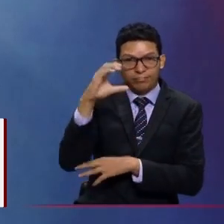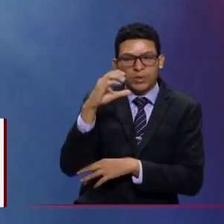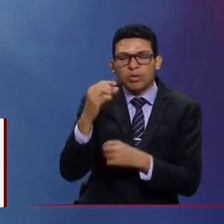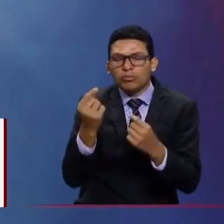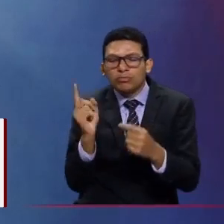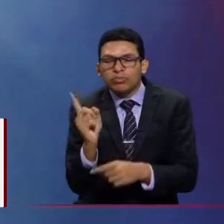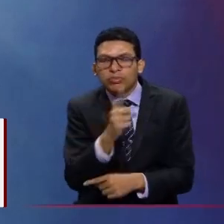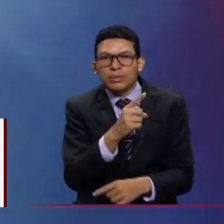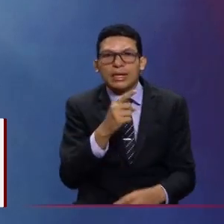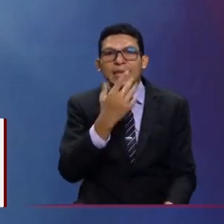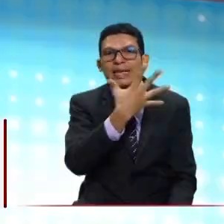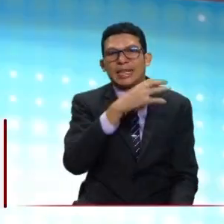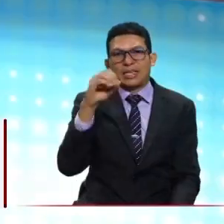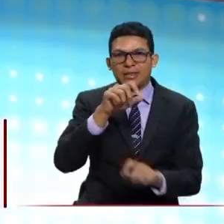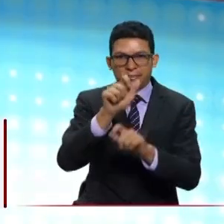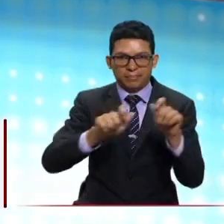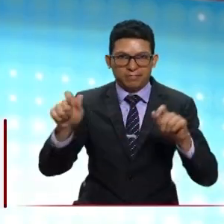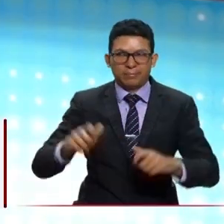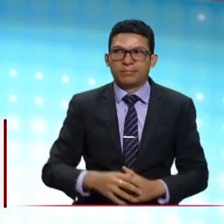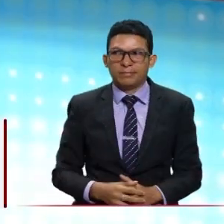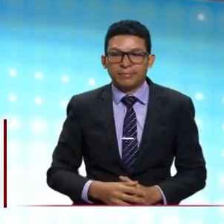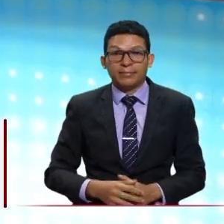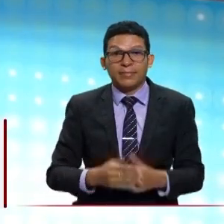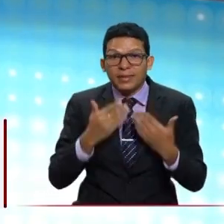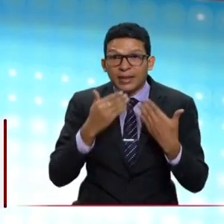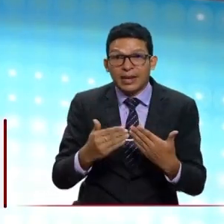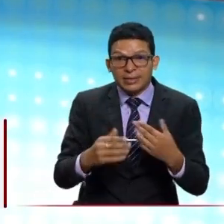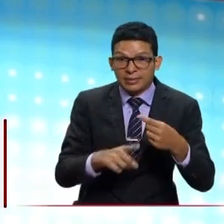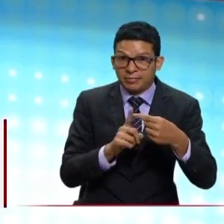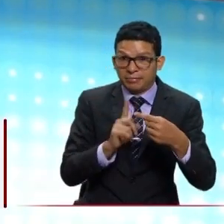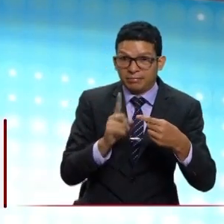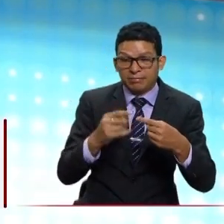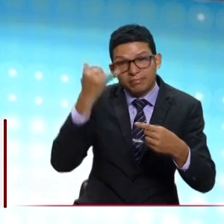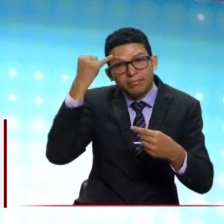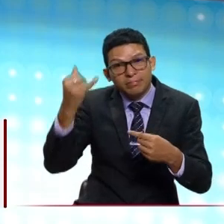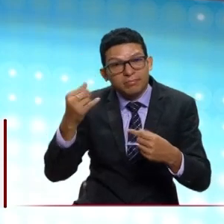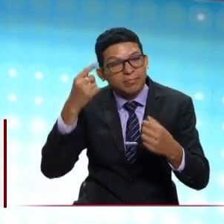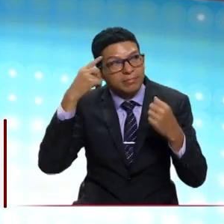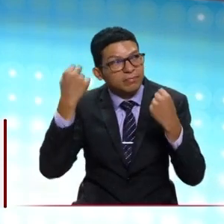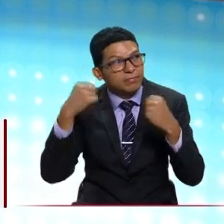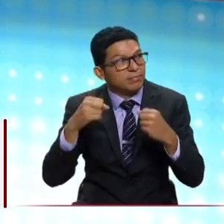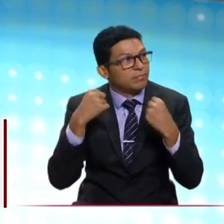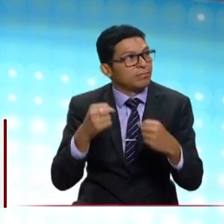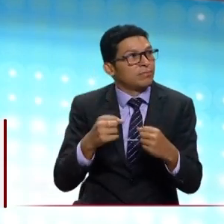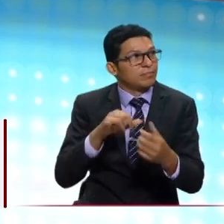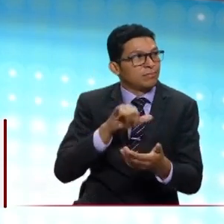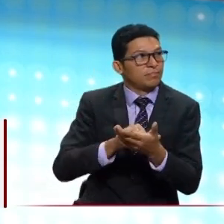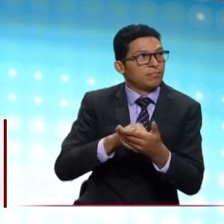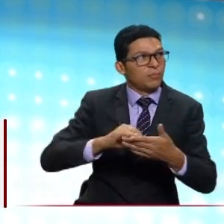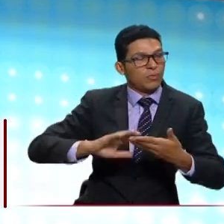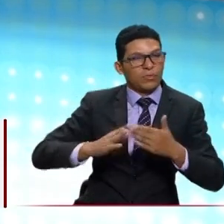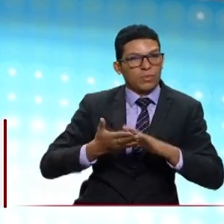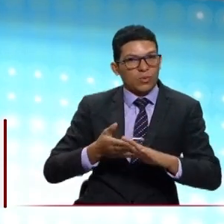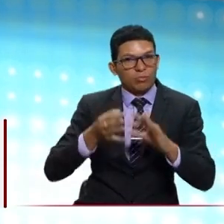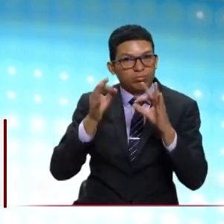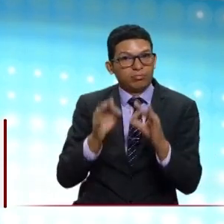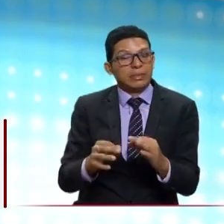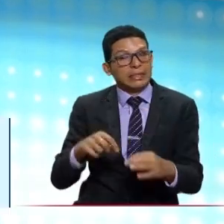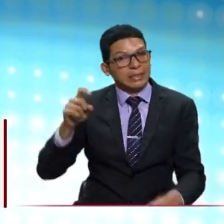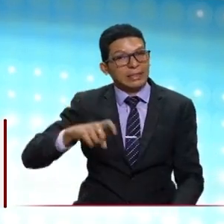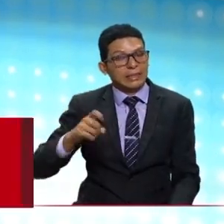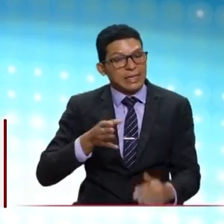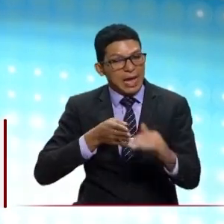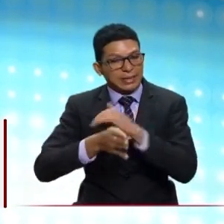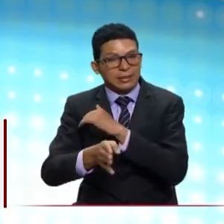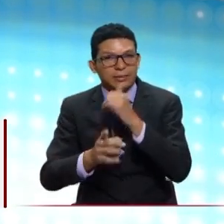de 500 hubs. Andrea, pues muchas gracias primero por esa iniciativa, por preocuparse por esas poblaciones que están necesitando ese